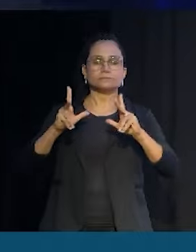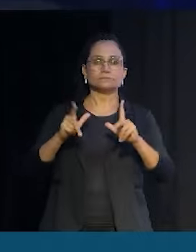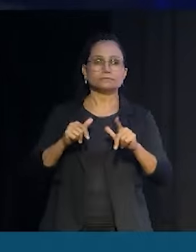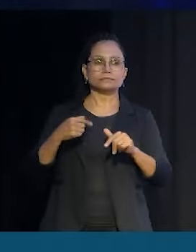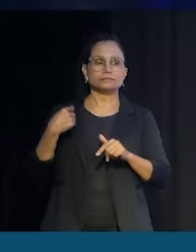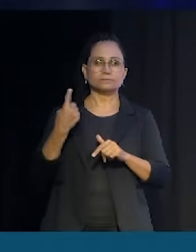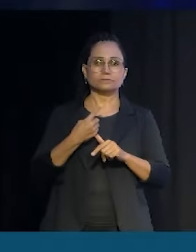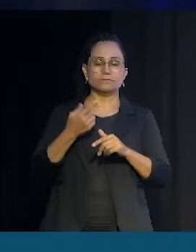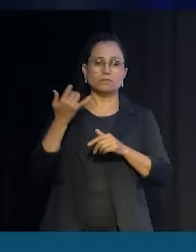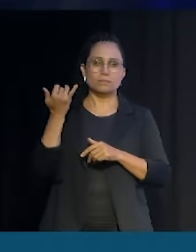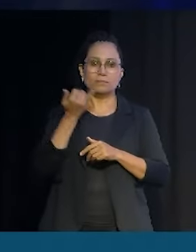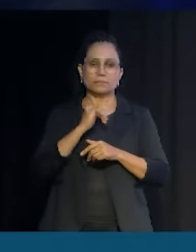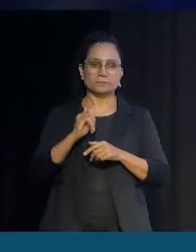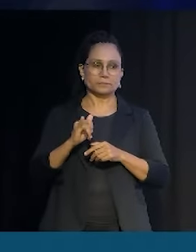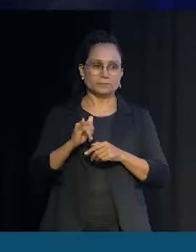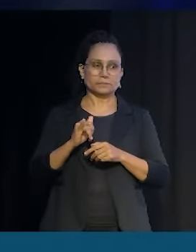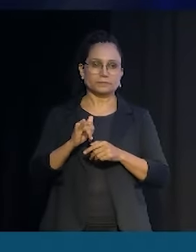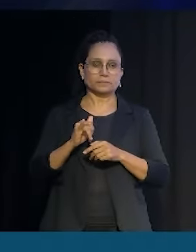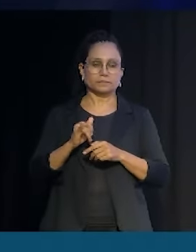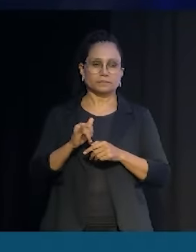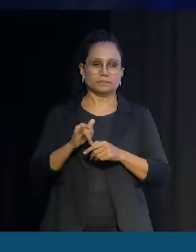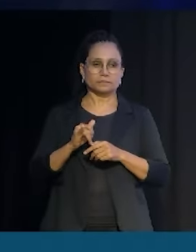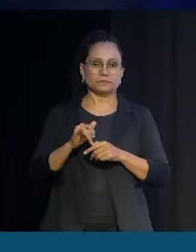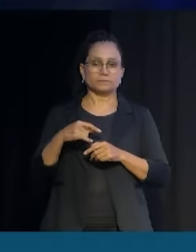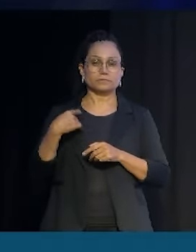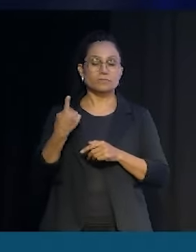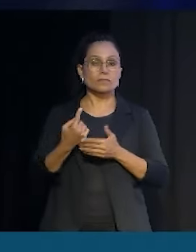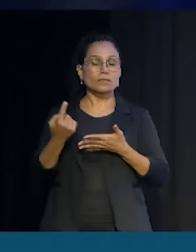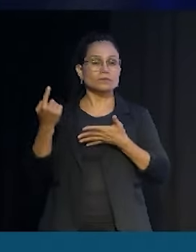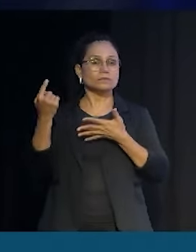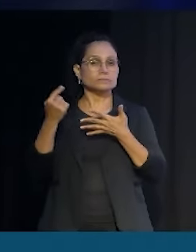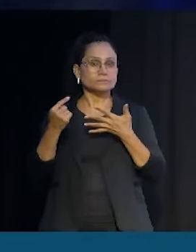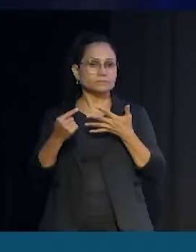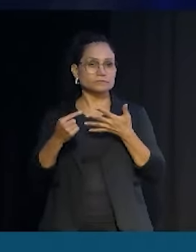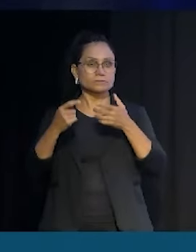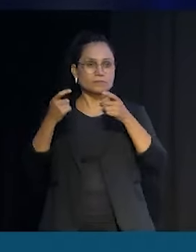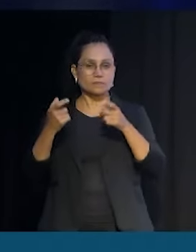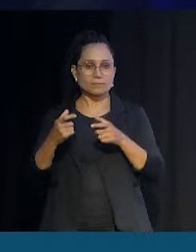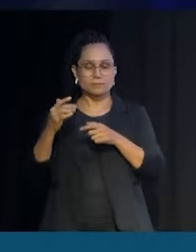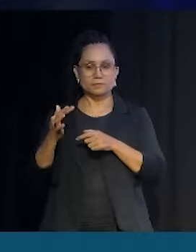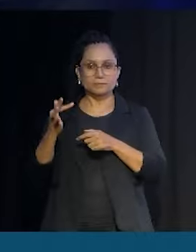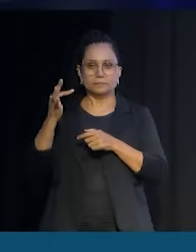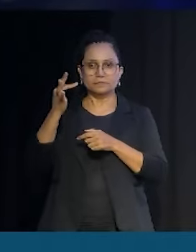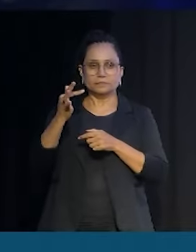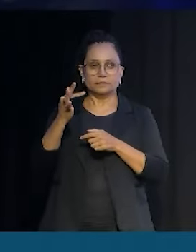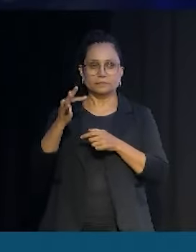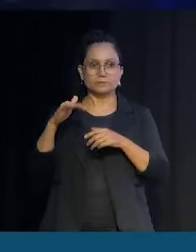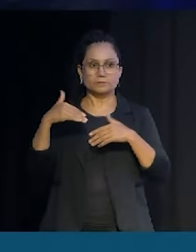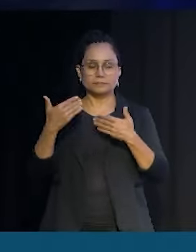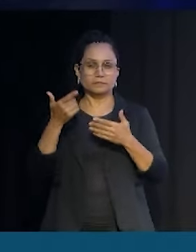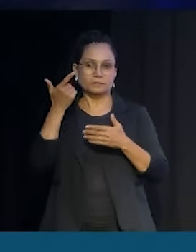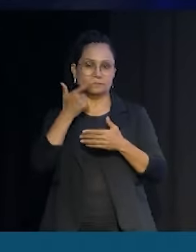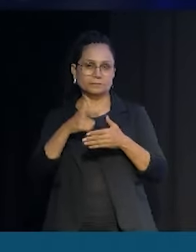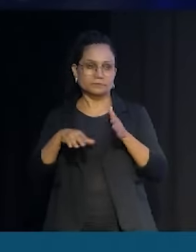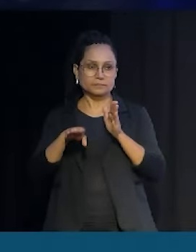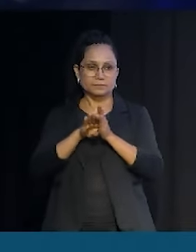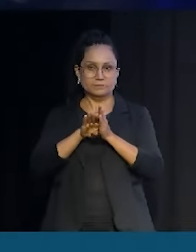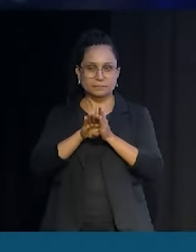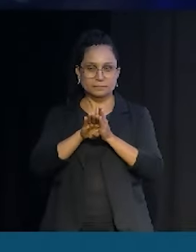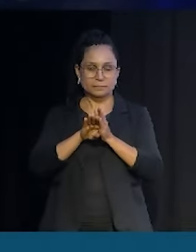no solo de alimentos, pero también de energía y fibras. Este es el punto en términos de futuro, pero para llegar